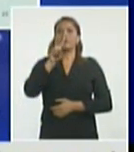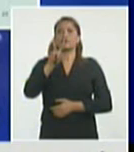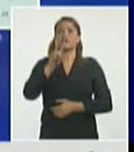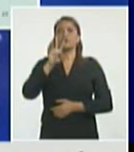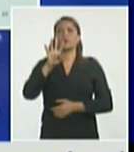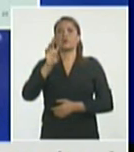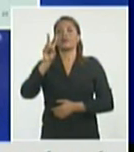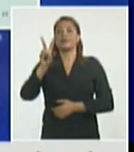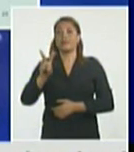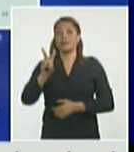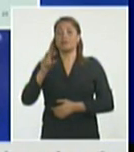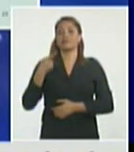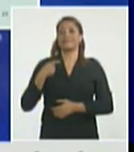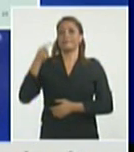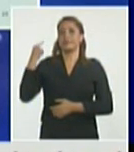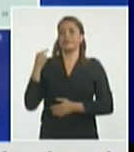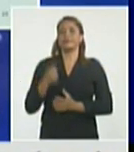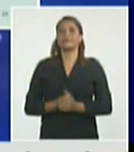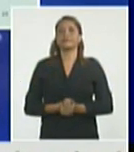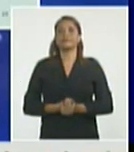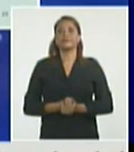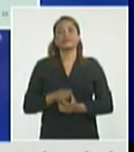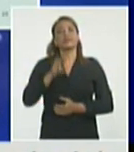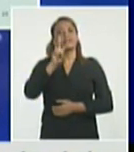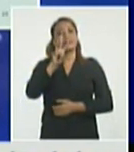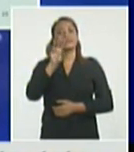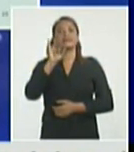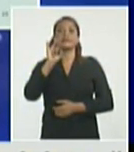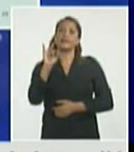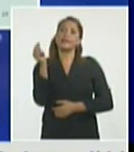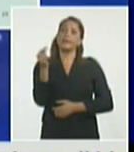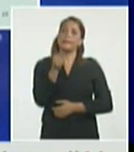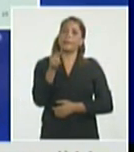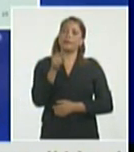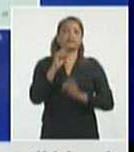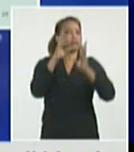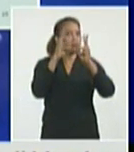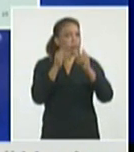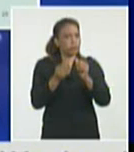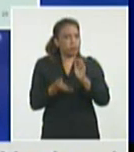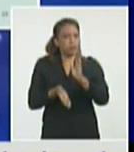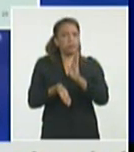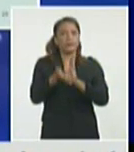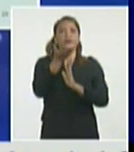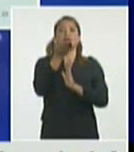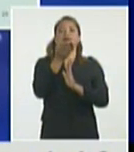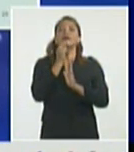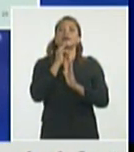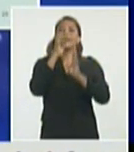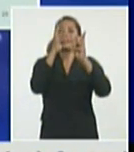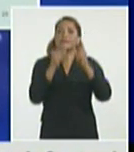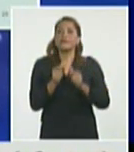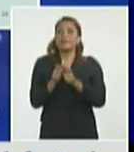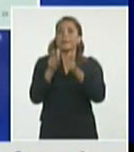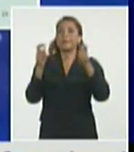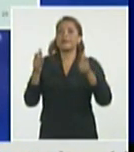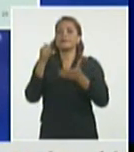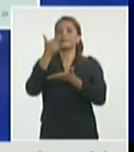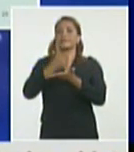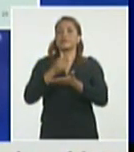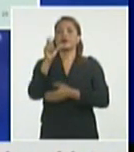242 casos ayer, 37 menos, elevado todavía. Las cifras mayores en Camagüey